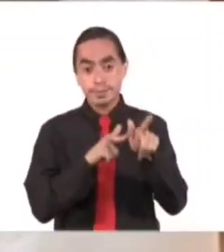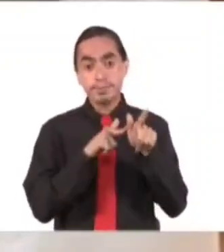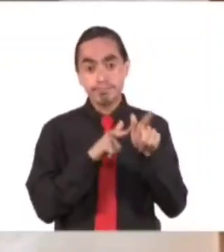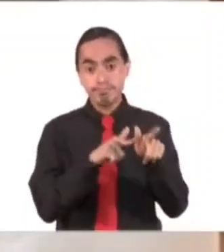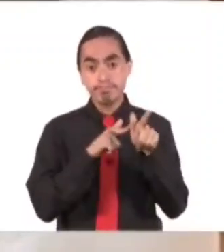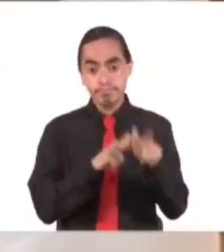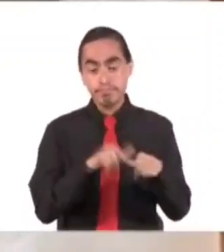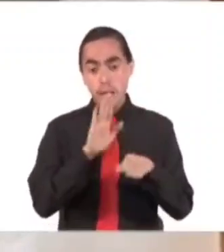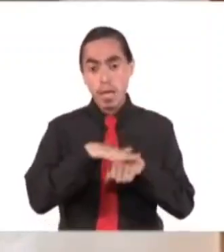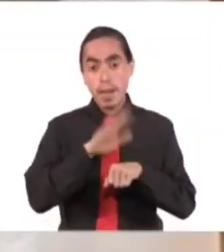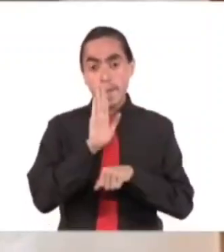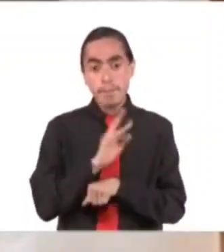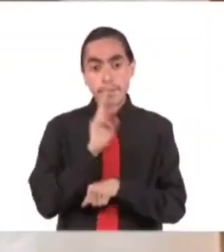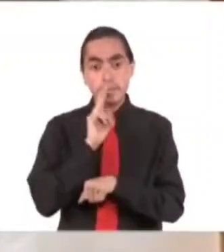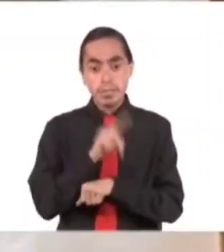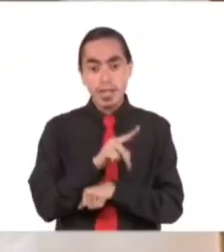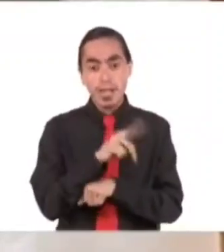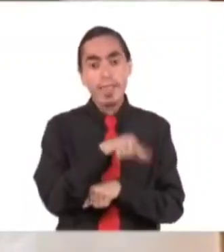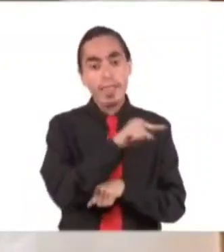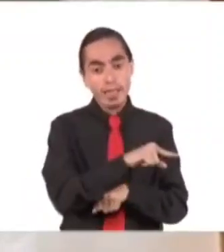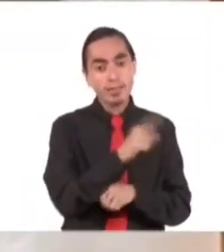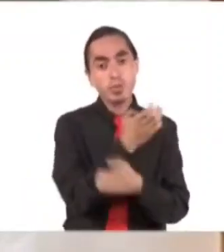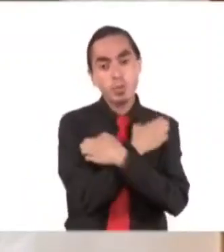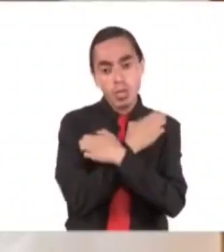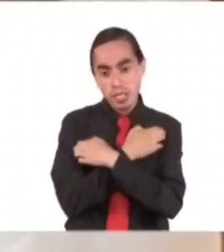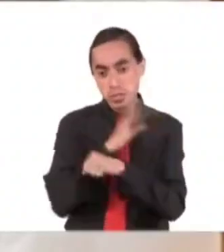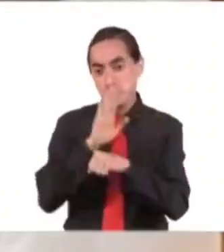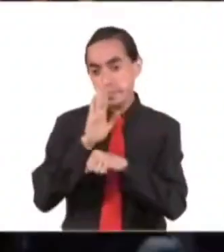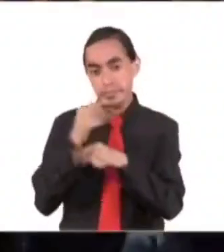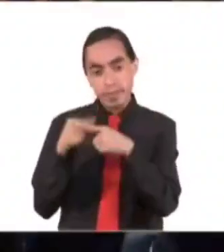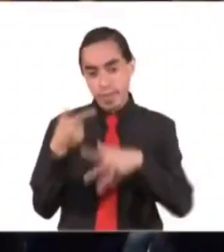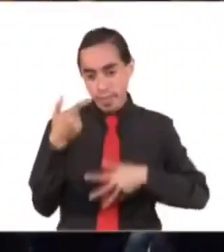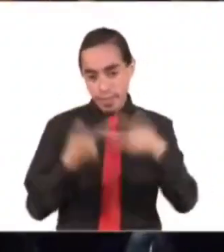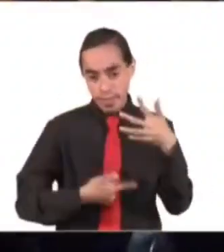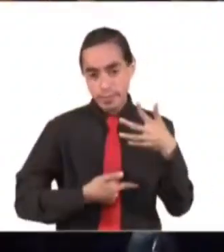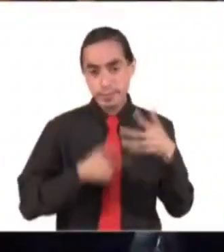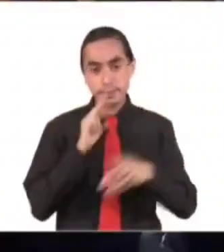con fortalecimiento de estas áreas, entre otros temas. Muchísimas gracias.